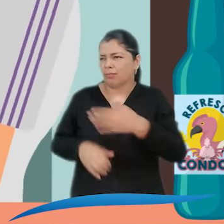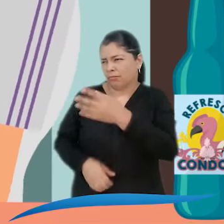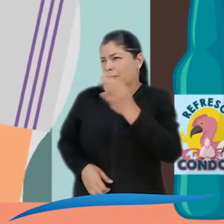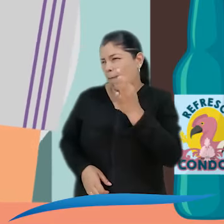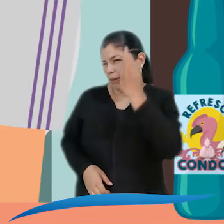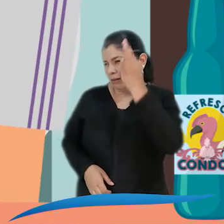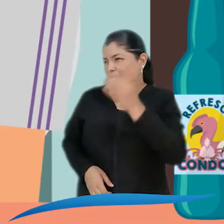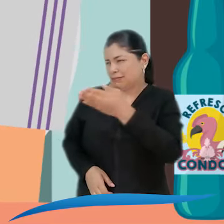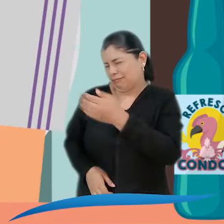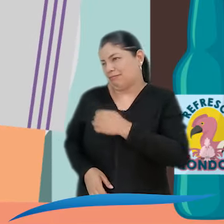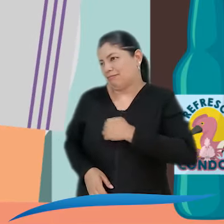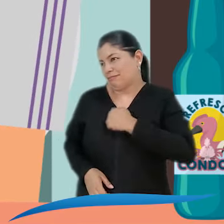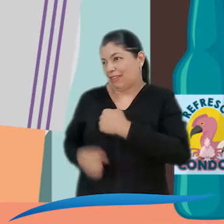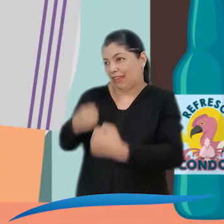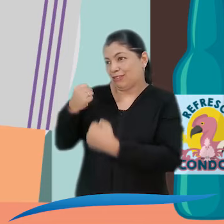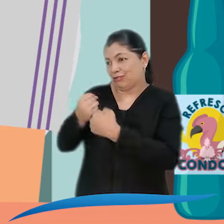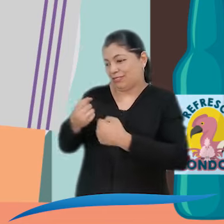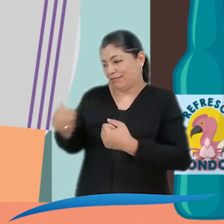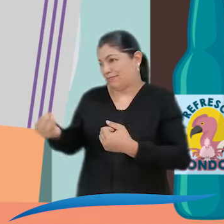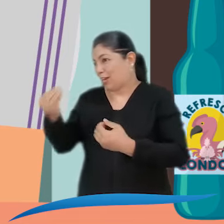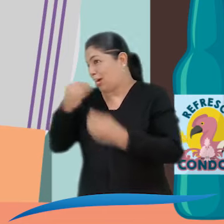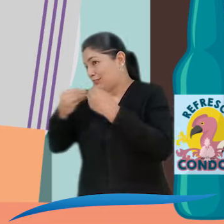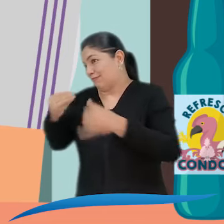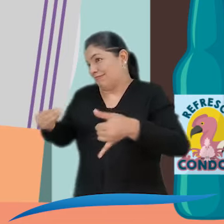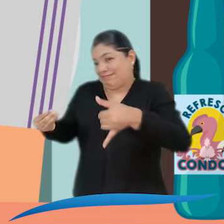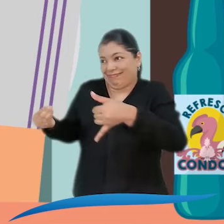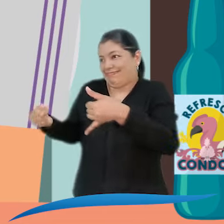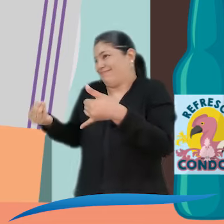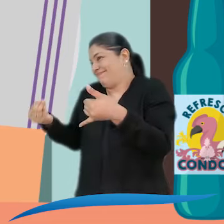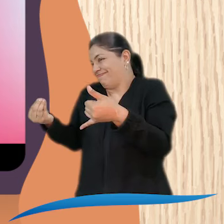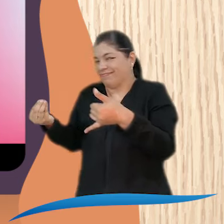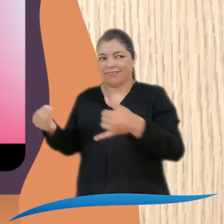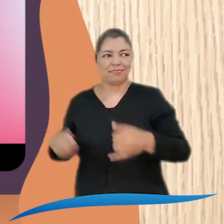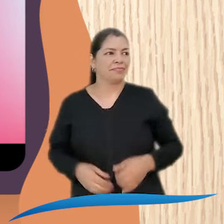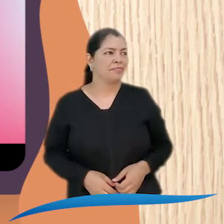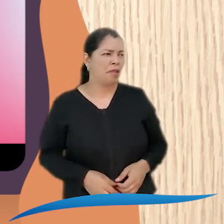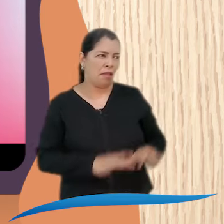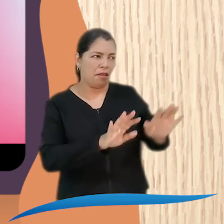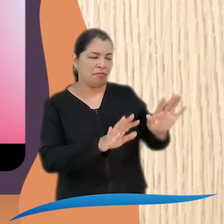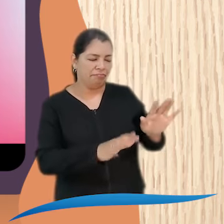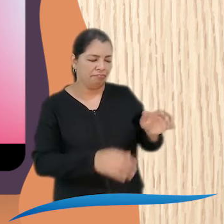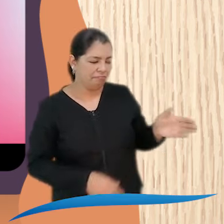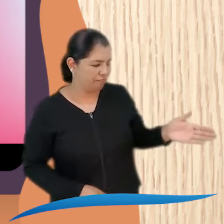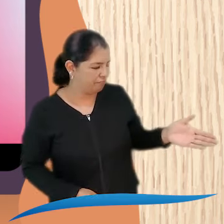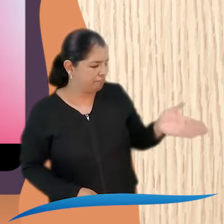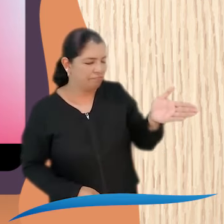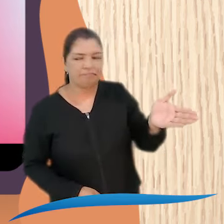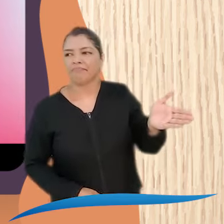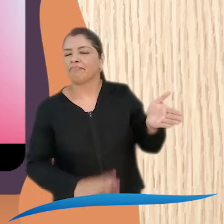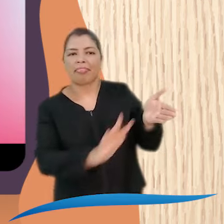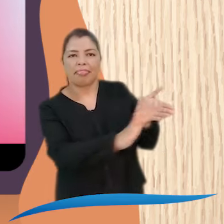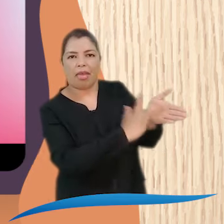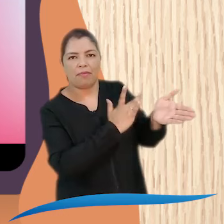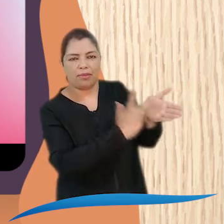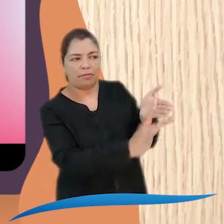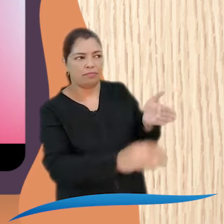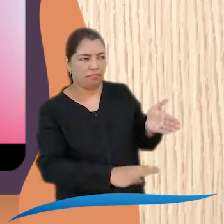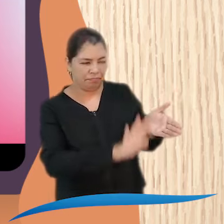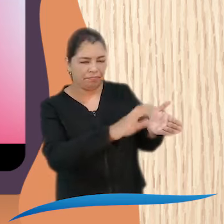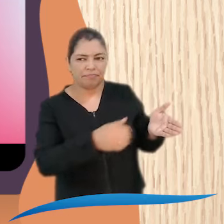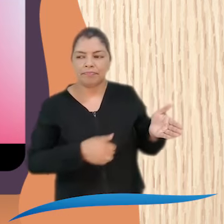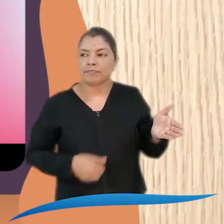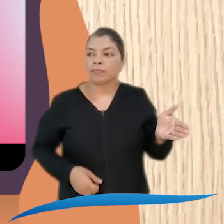¿me ayudas con eso, porfa? Es que tengo las manos ocupadas. Jejeje. Peregrina, poniendo una tableta marca Sorni en la